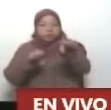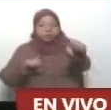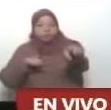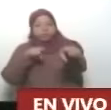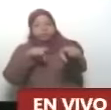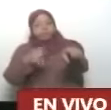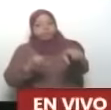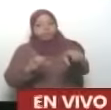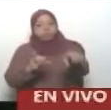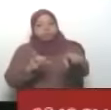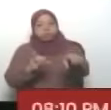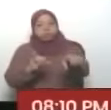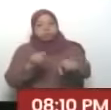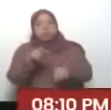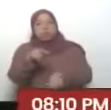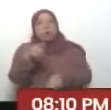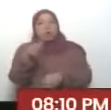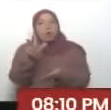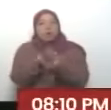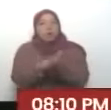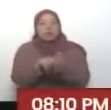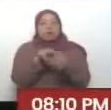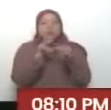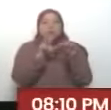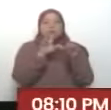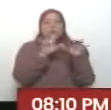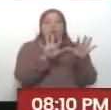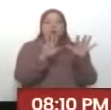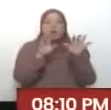La pregunta 1 fue aprobada por el